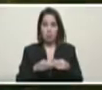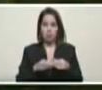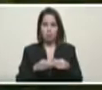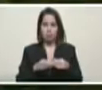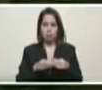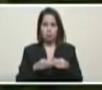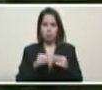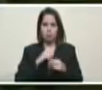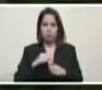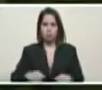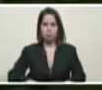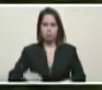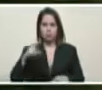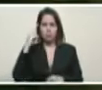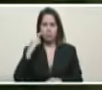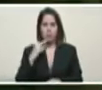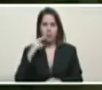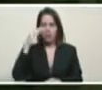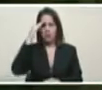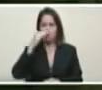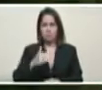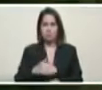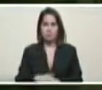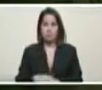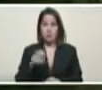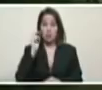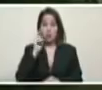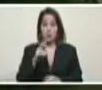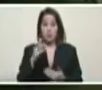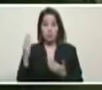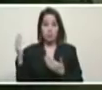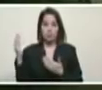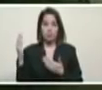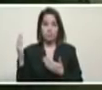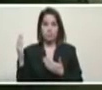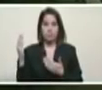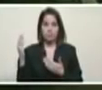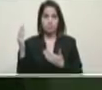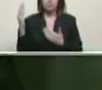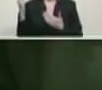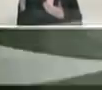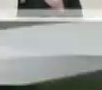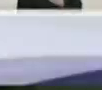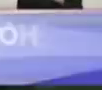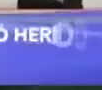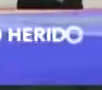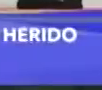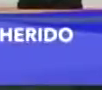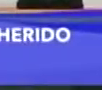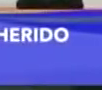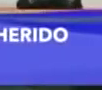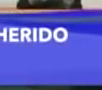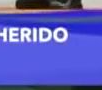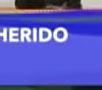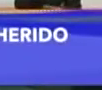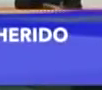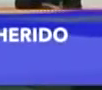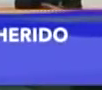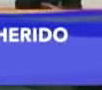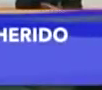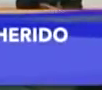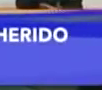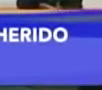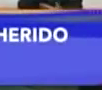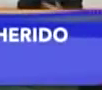Armada Nacional Bolivariana. Vemos allí entonces cómo el presidente Nicolás Maduro Moros le hace entrega, le coloca este